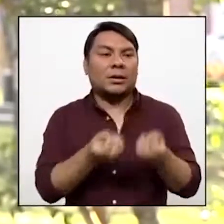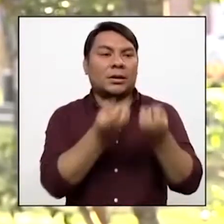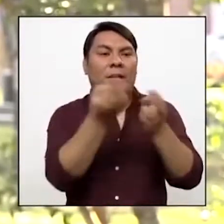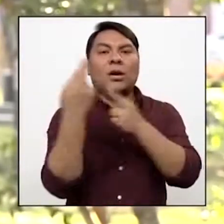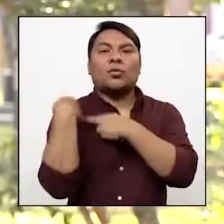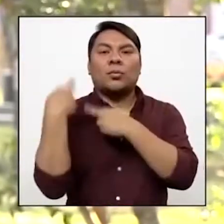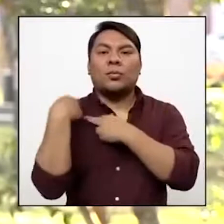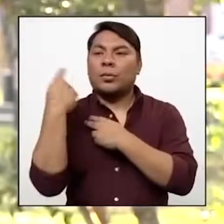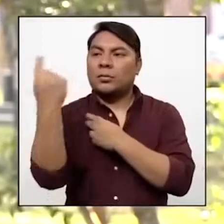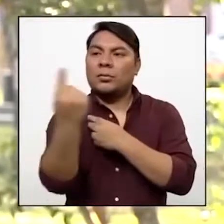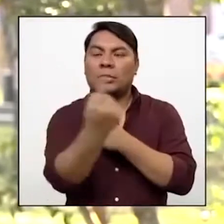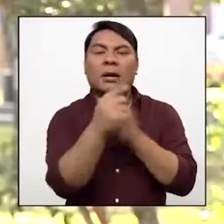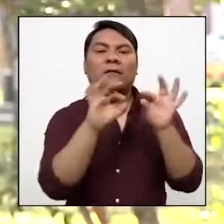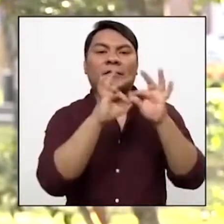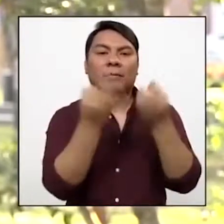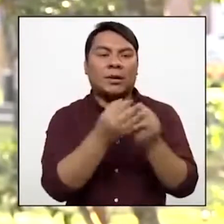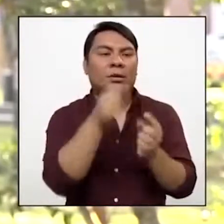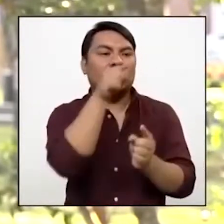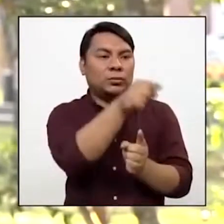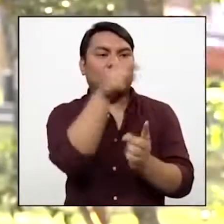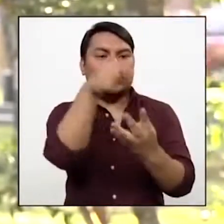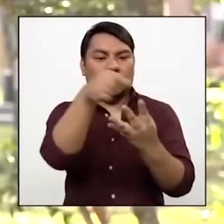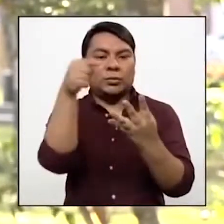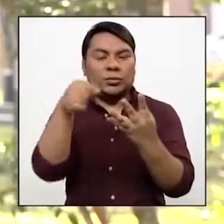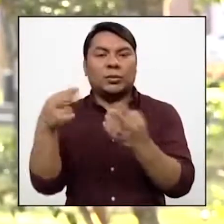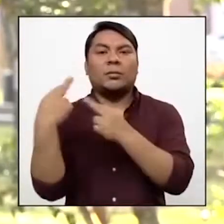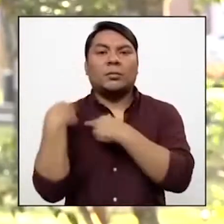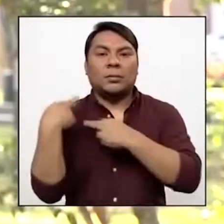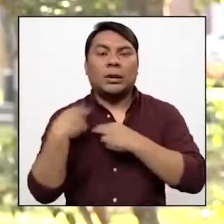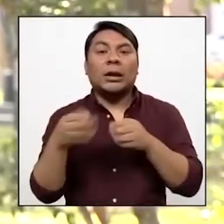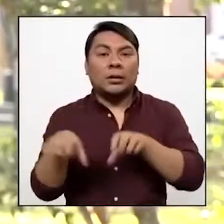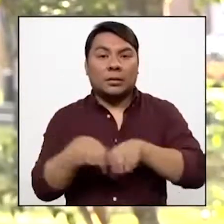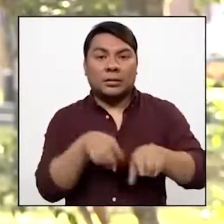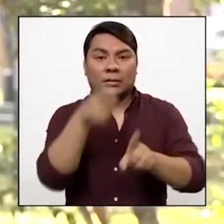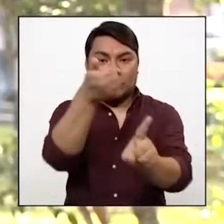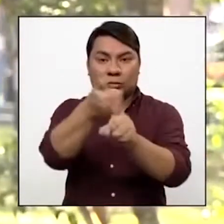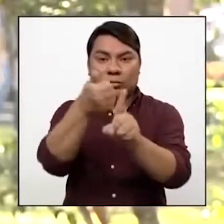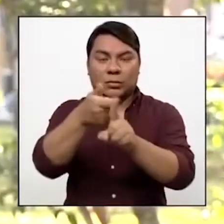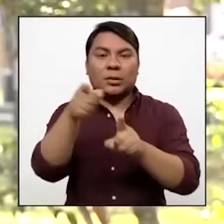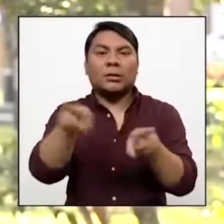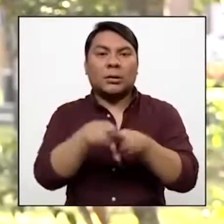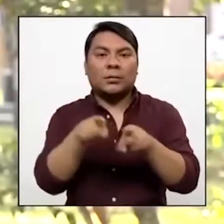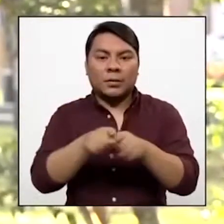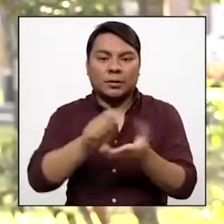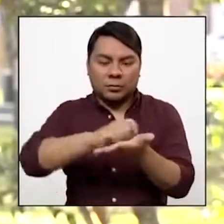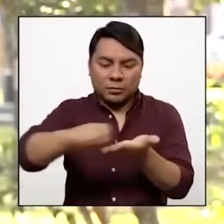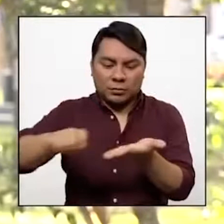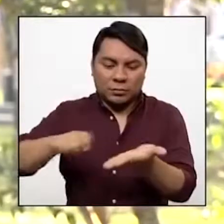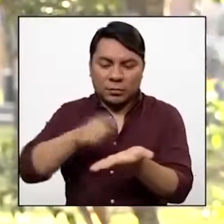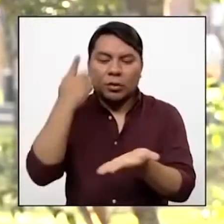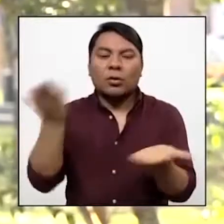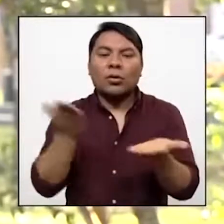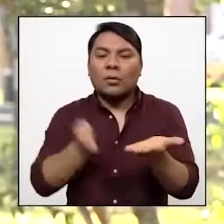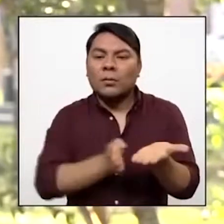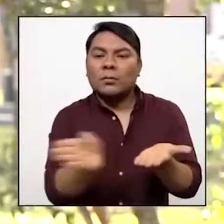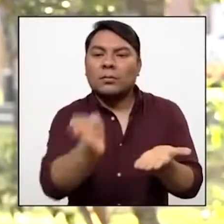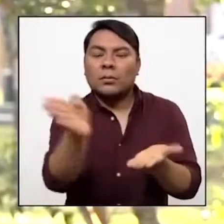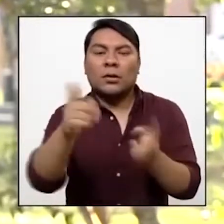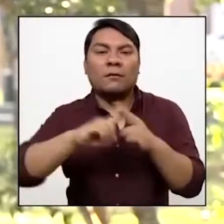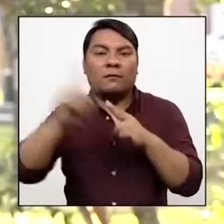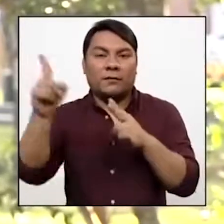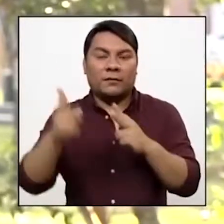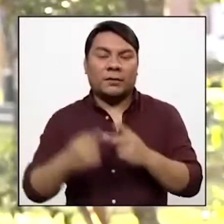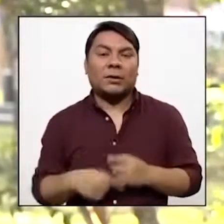tareas a cada uno de los miembros de la familia, donde hagamos un croquis de nuestra ruta de evacuación, que esté libre de obstáculos, y